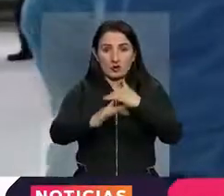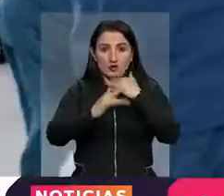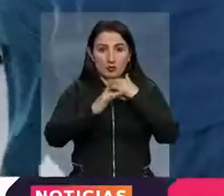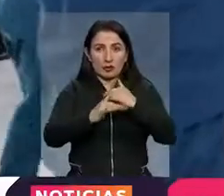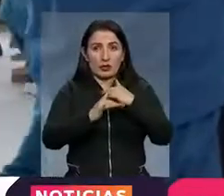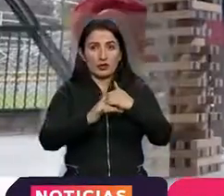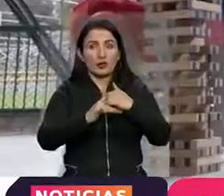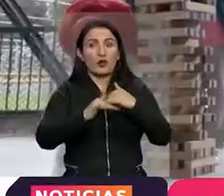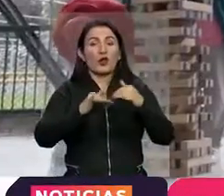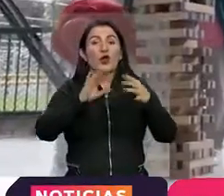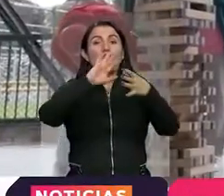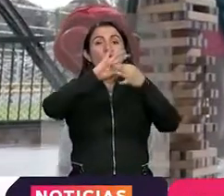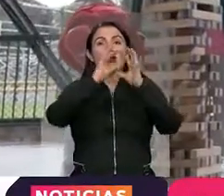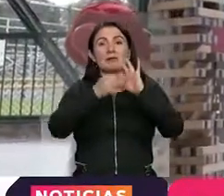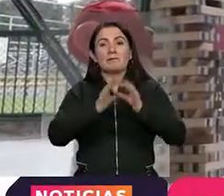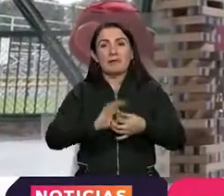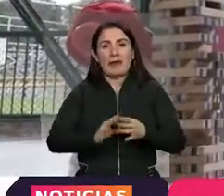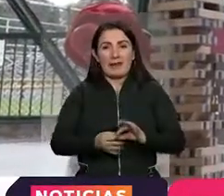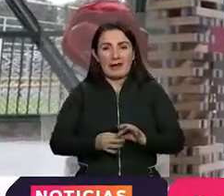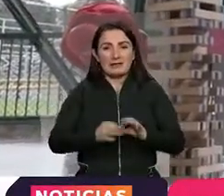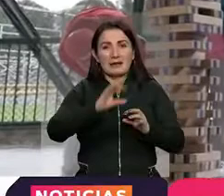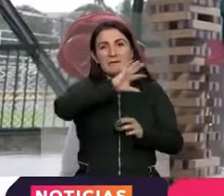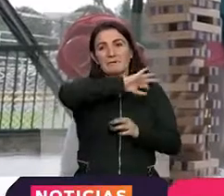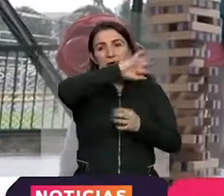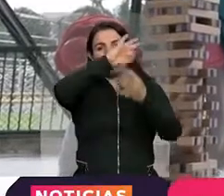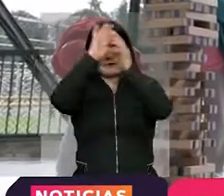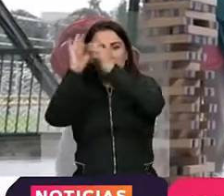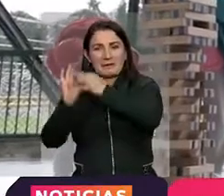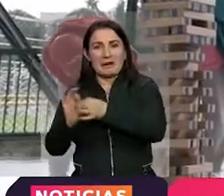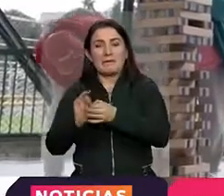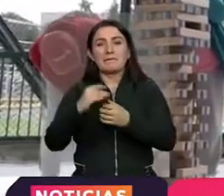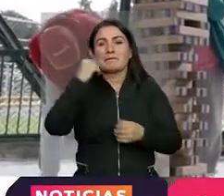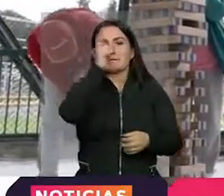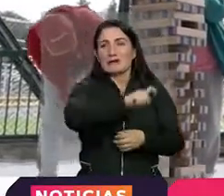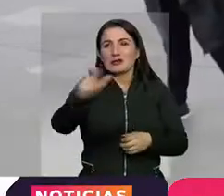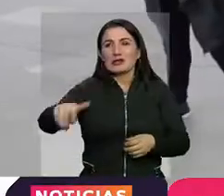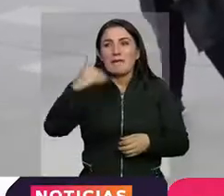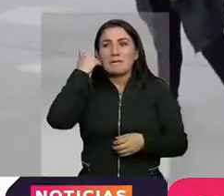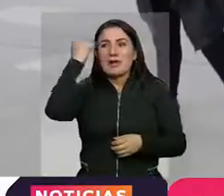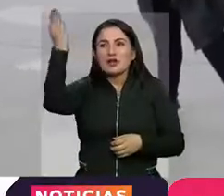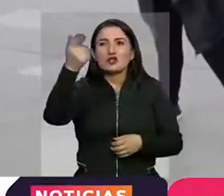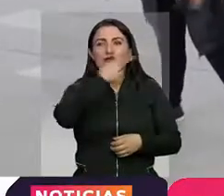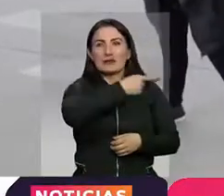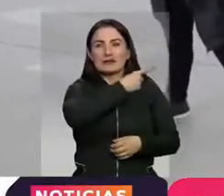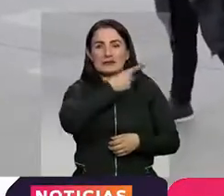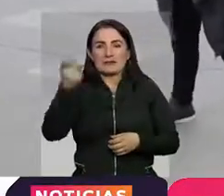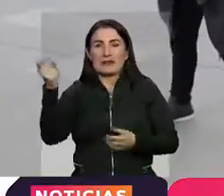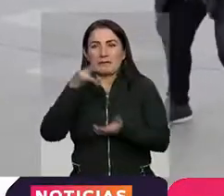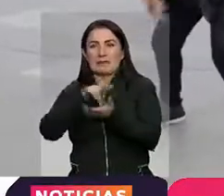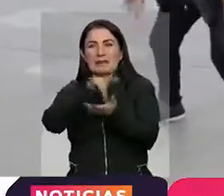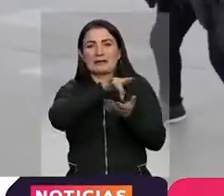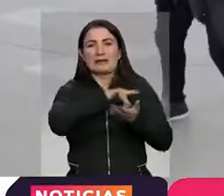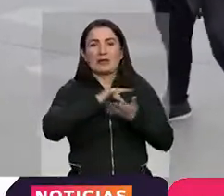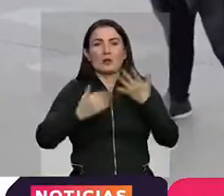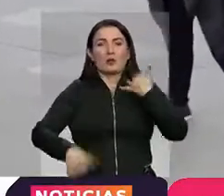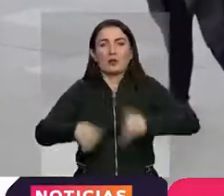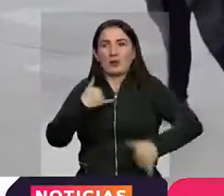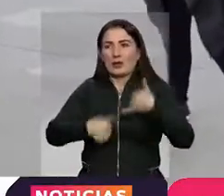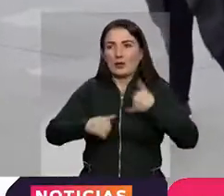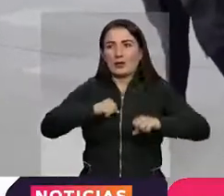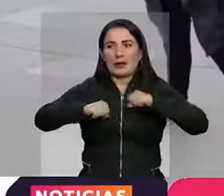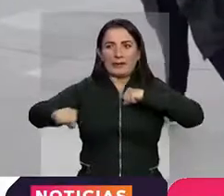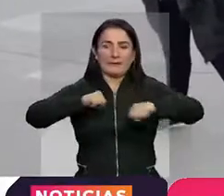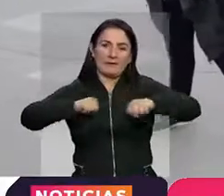las Olimpiadas Recreo Deportivas para Personas Mayores. Más de 100 participantes se dieron cita para disfrutar de juegos de mesa y